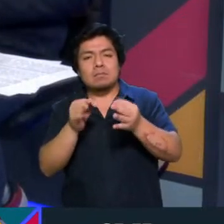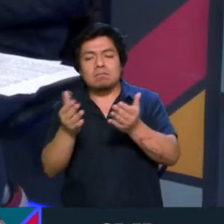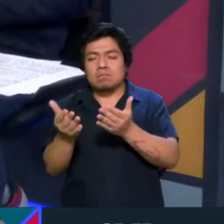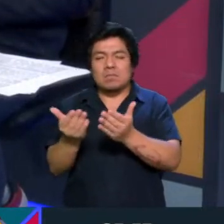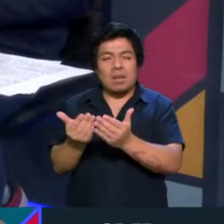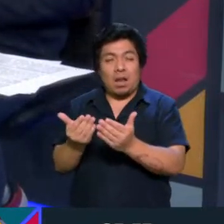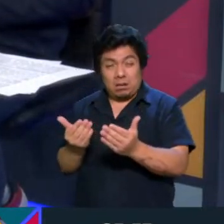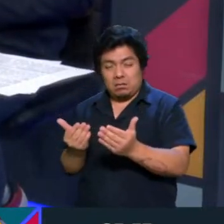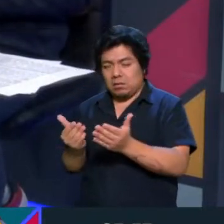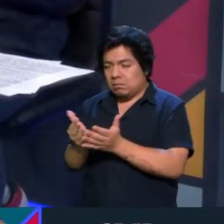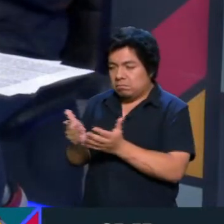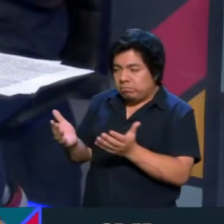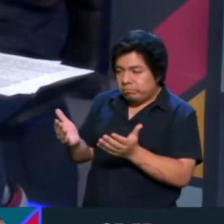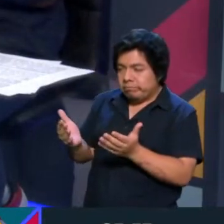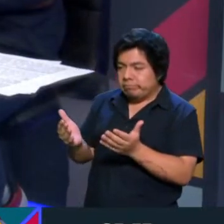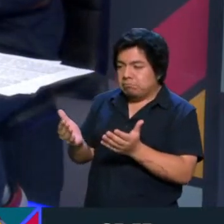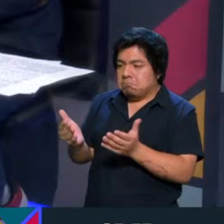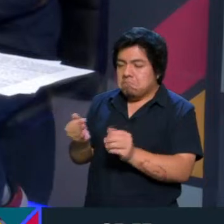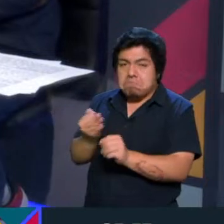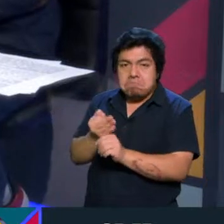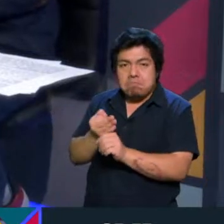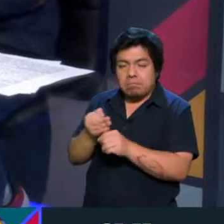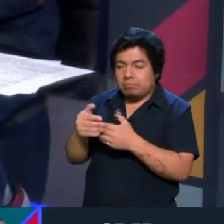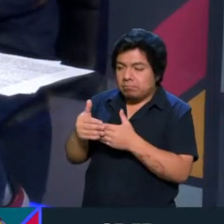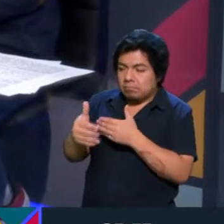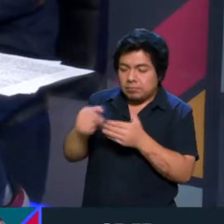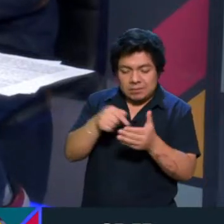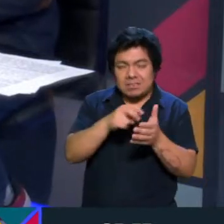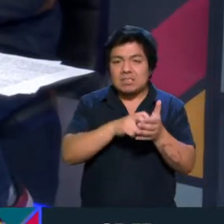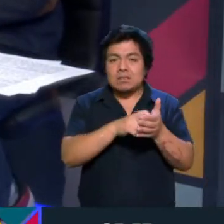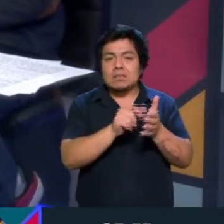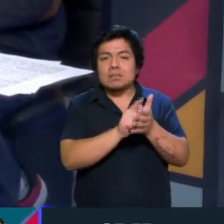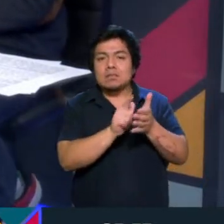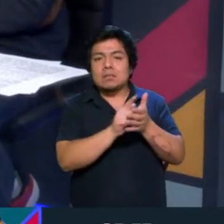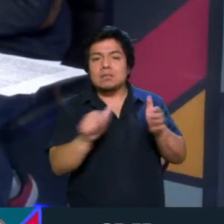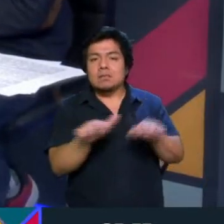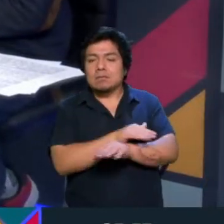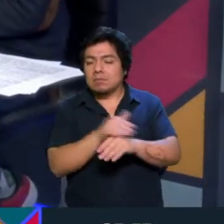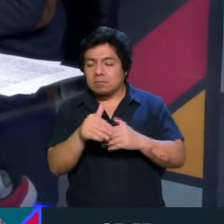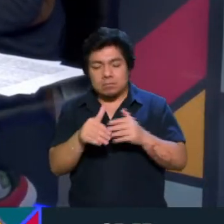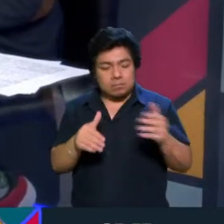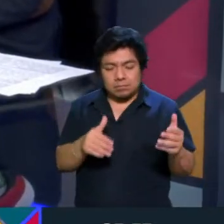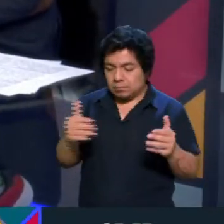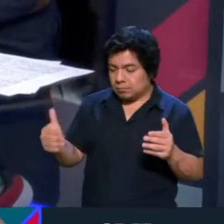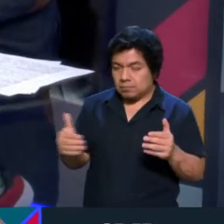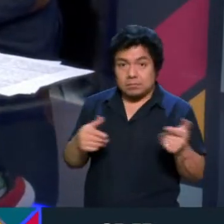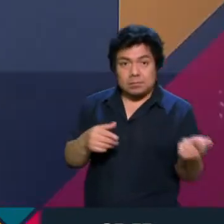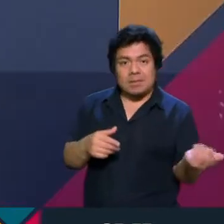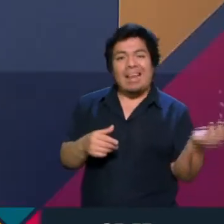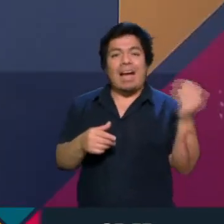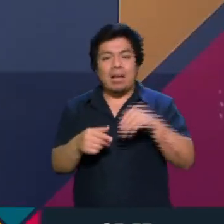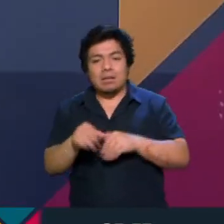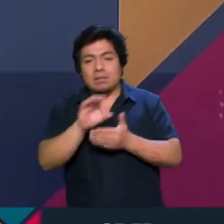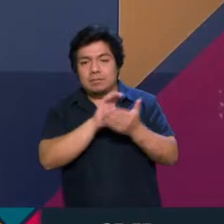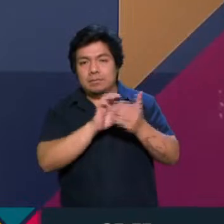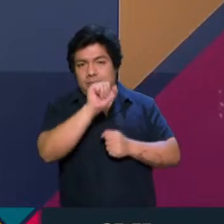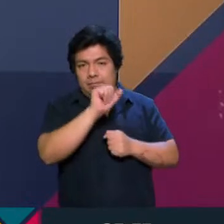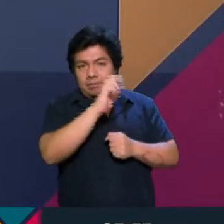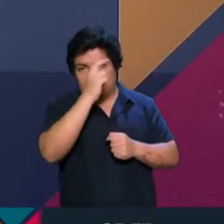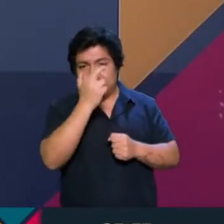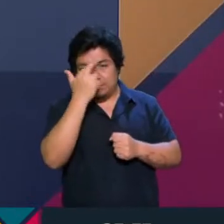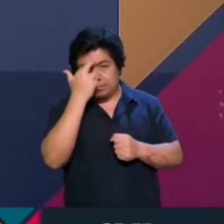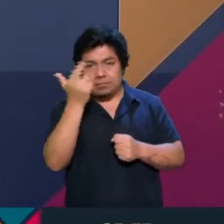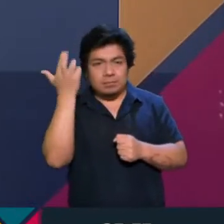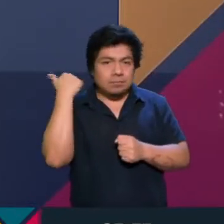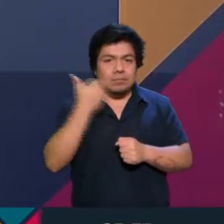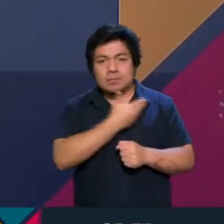panorama antes y qué es lo que ahora trae esta reforma? Bueno, esta reforma deriva de una reforma constitucional que presentó